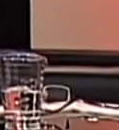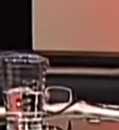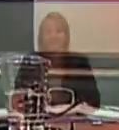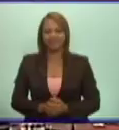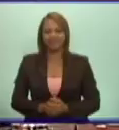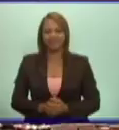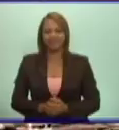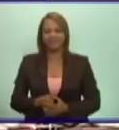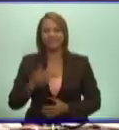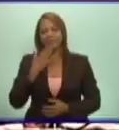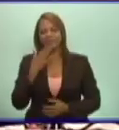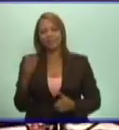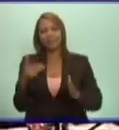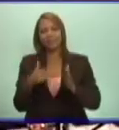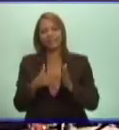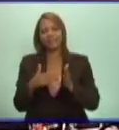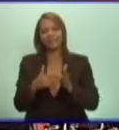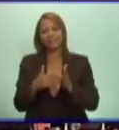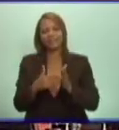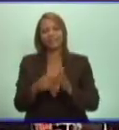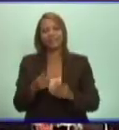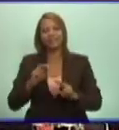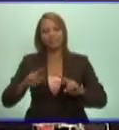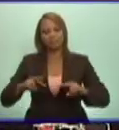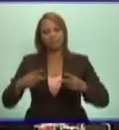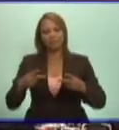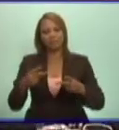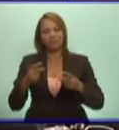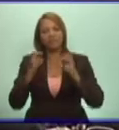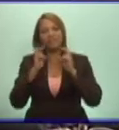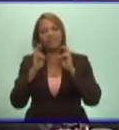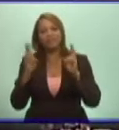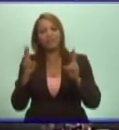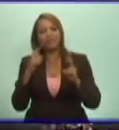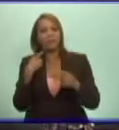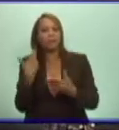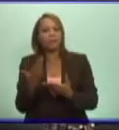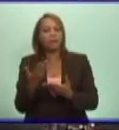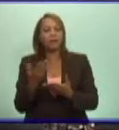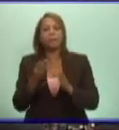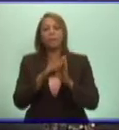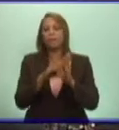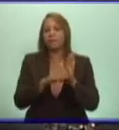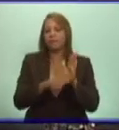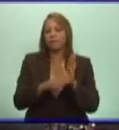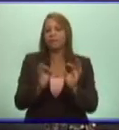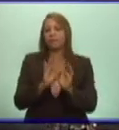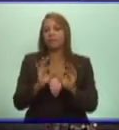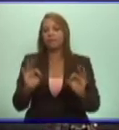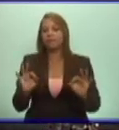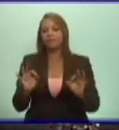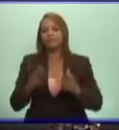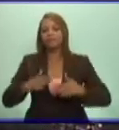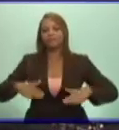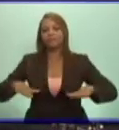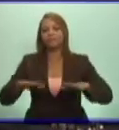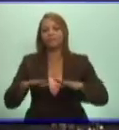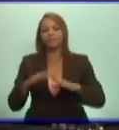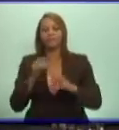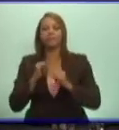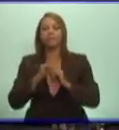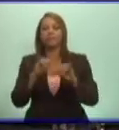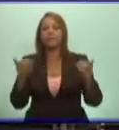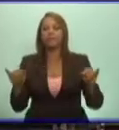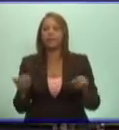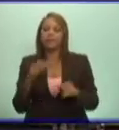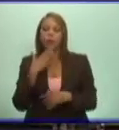Muy buenas tardes, Canal Educativo nuevamente en vivo para llevarle a usted un programa especial a modo de panel informativo en torno a